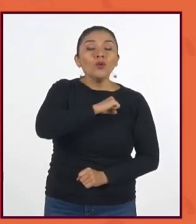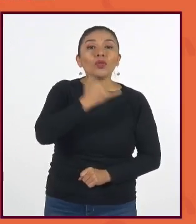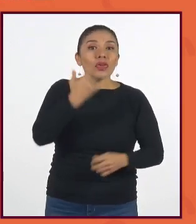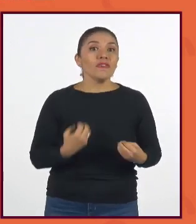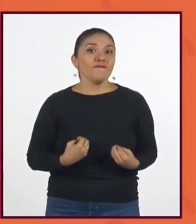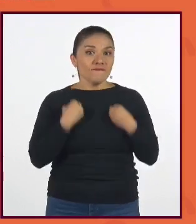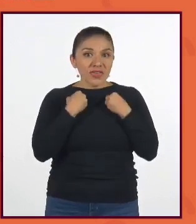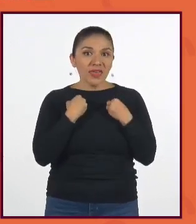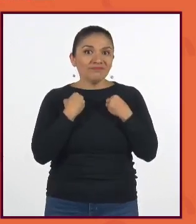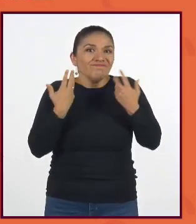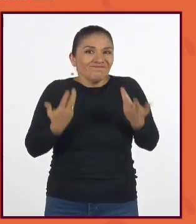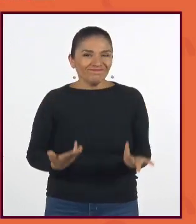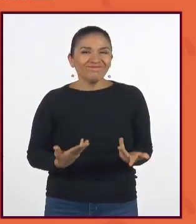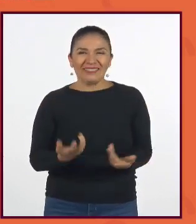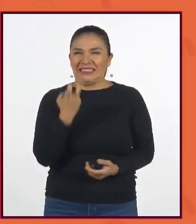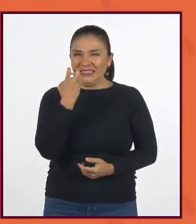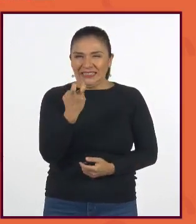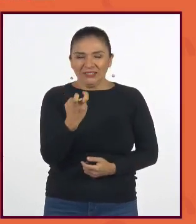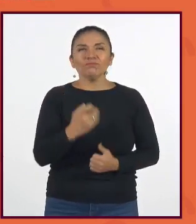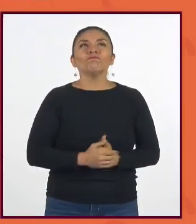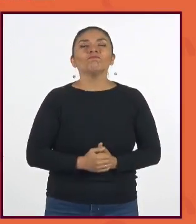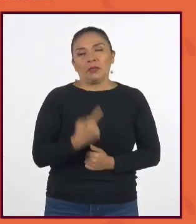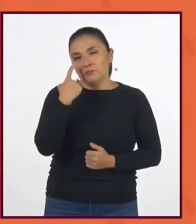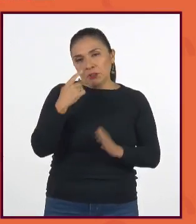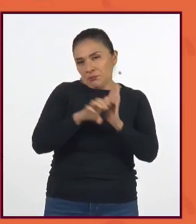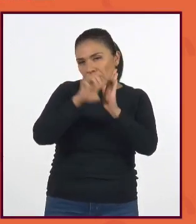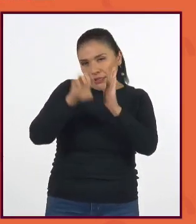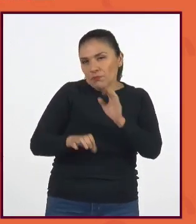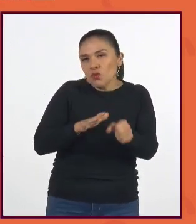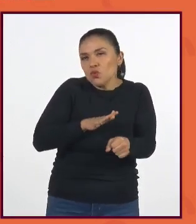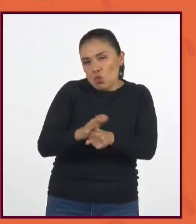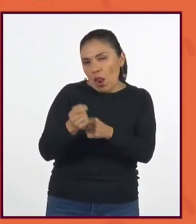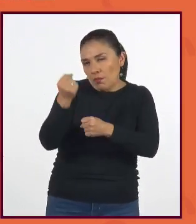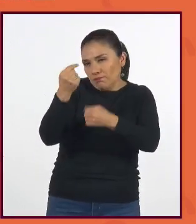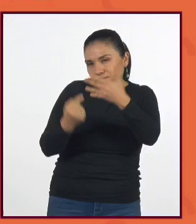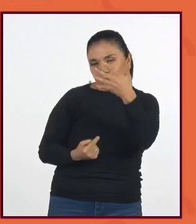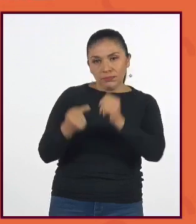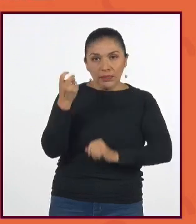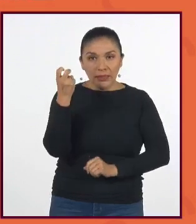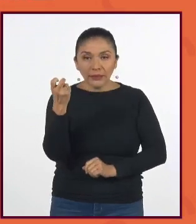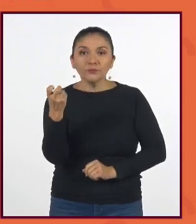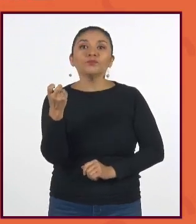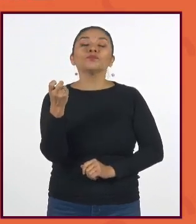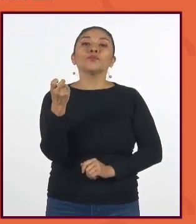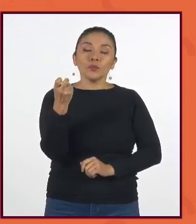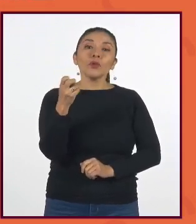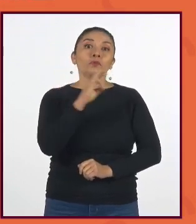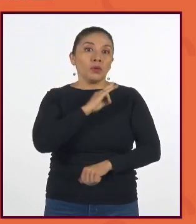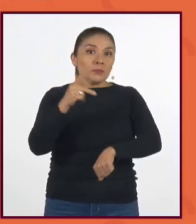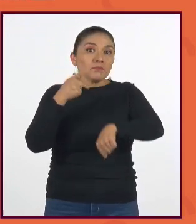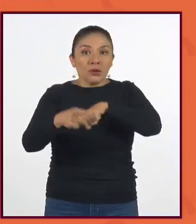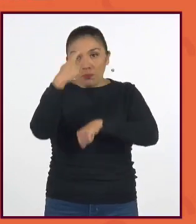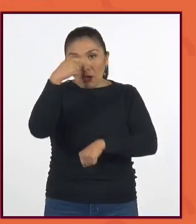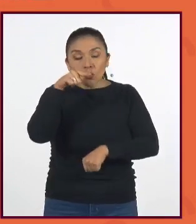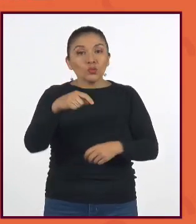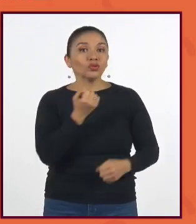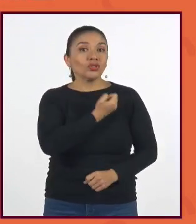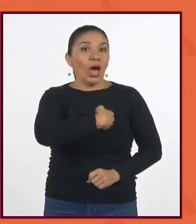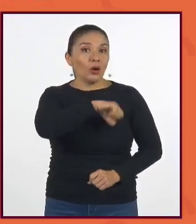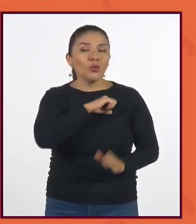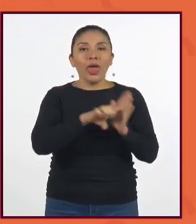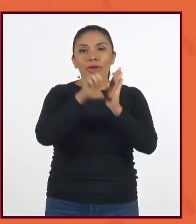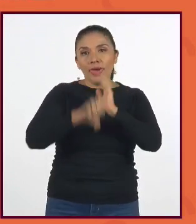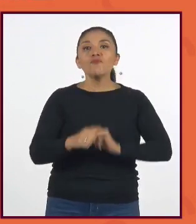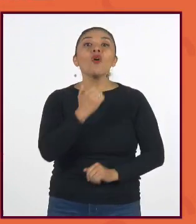misma. Entonces, tenemos ejemplos de sustancias psicoactivas que ponen en riesgo la salud, como el